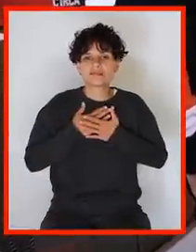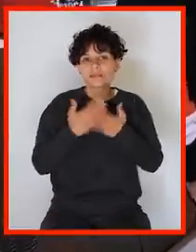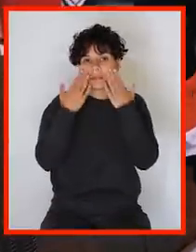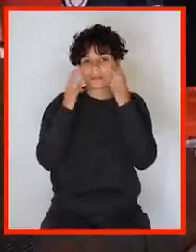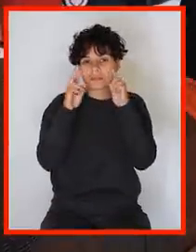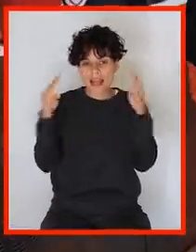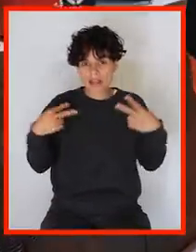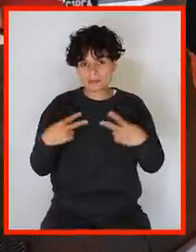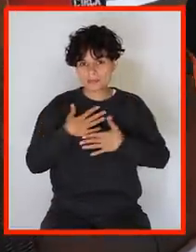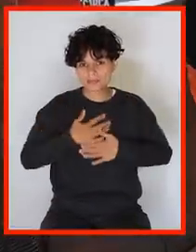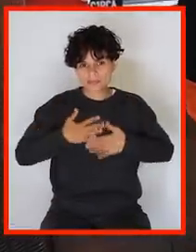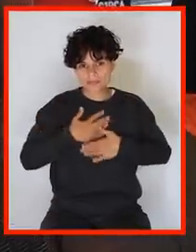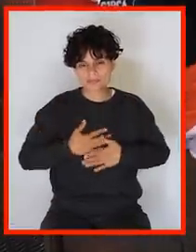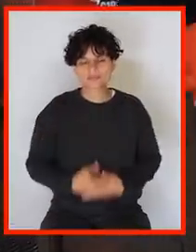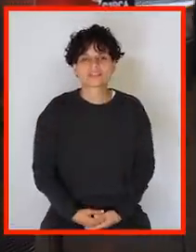Mira.